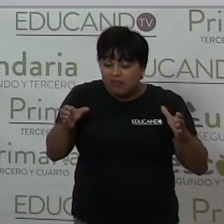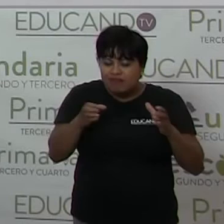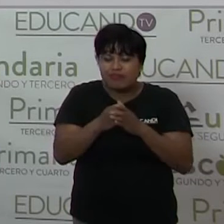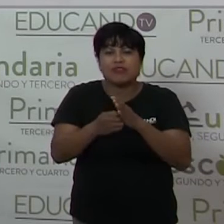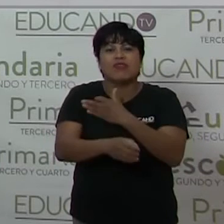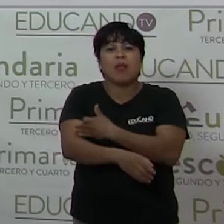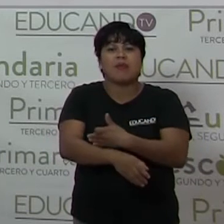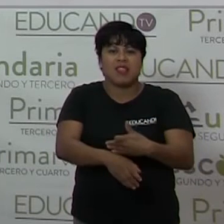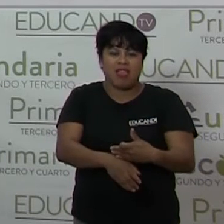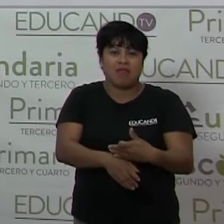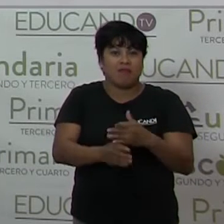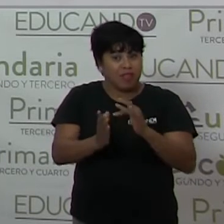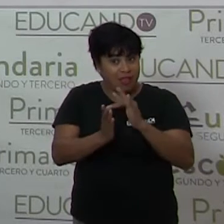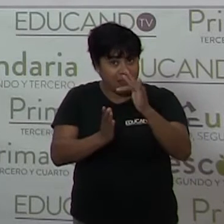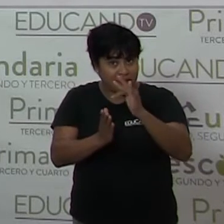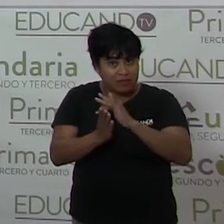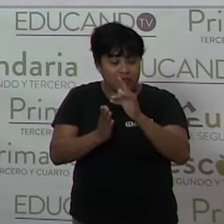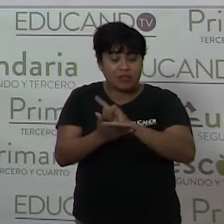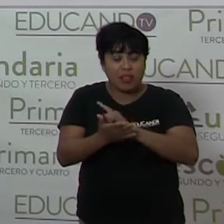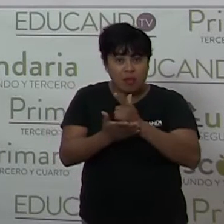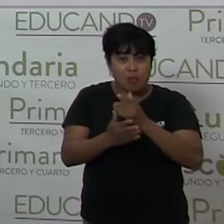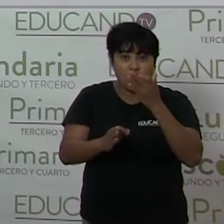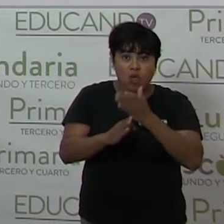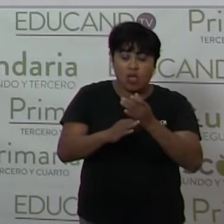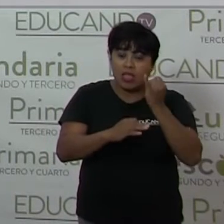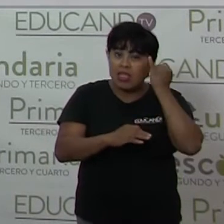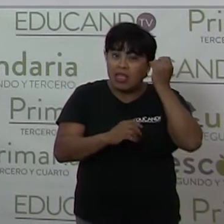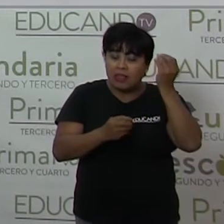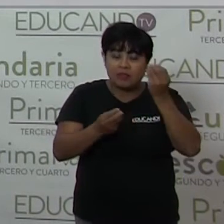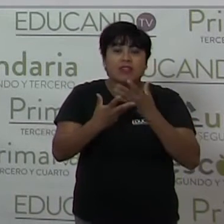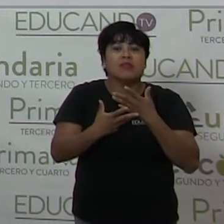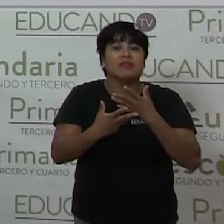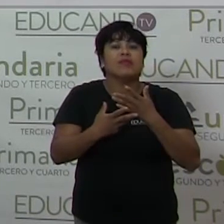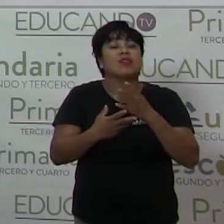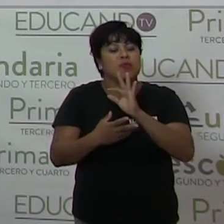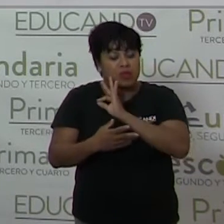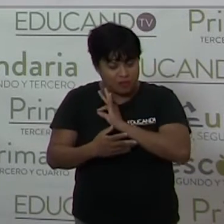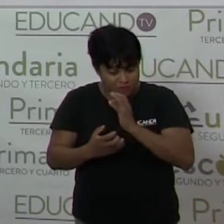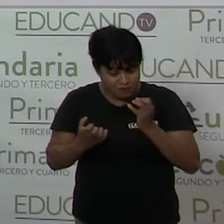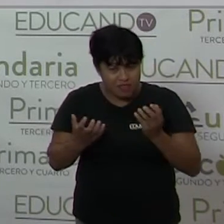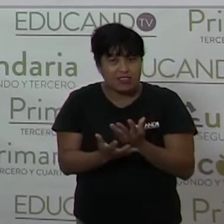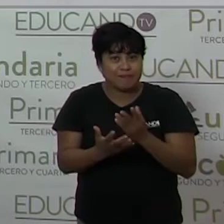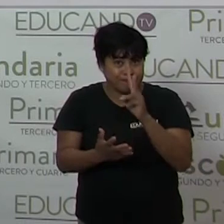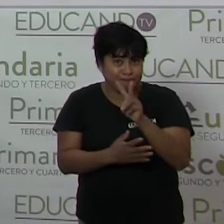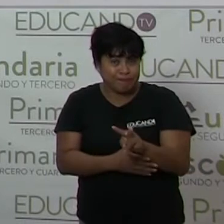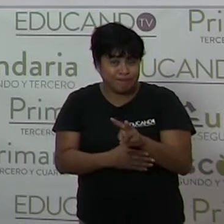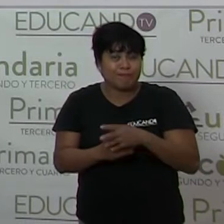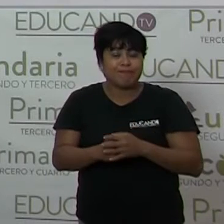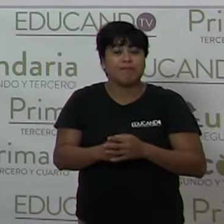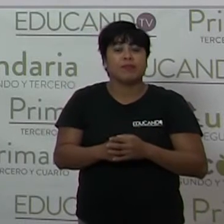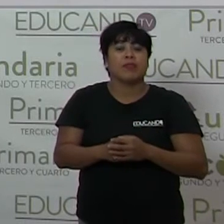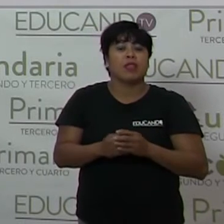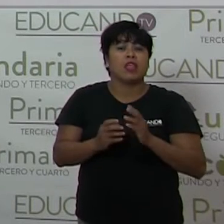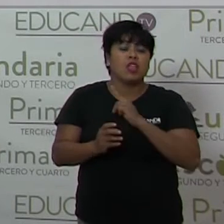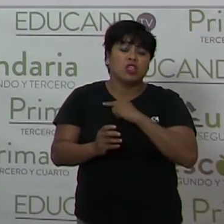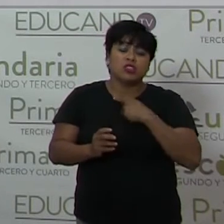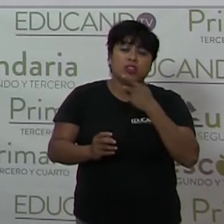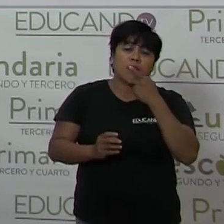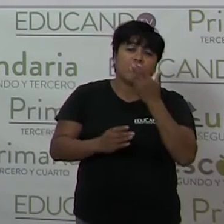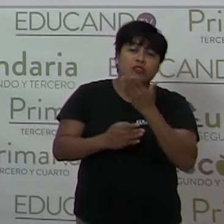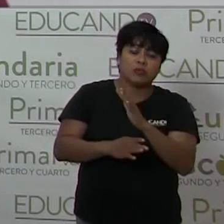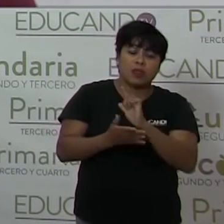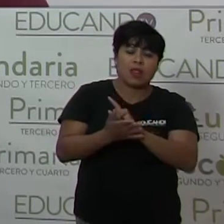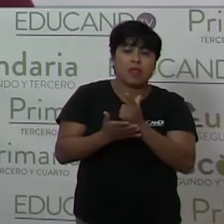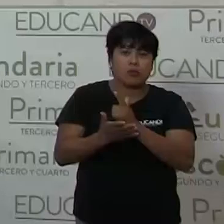familia y gracias a los libros ya las ideas que nos dan lo podemos hacer verdad y